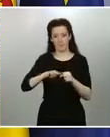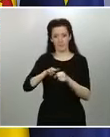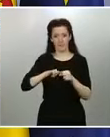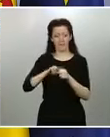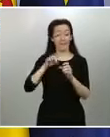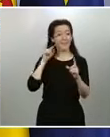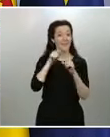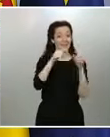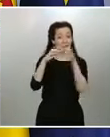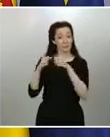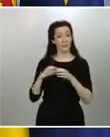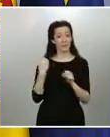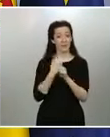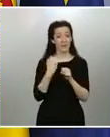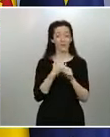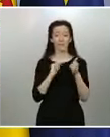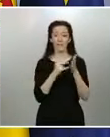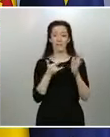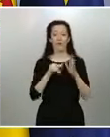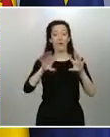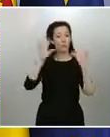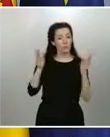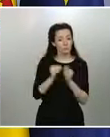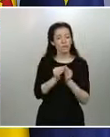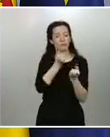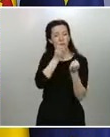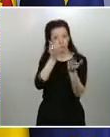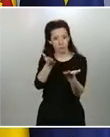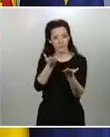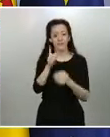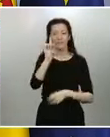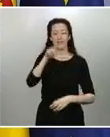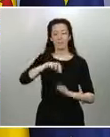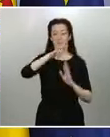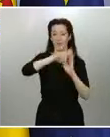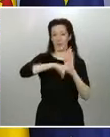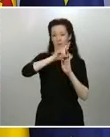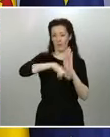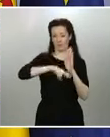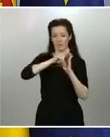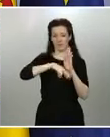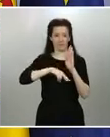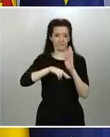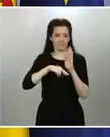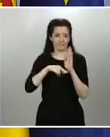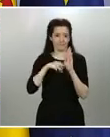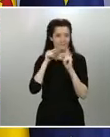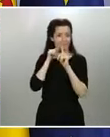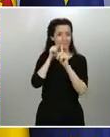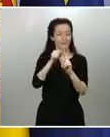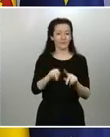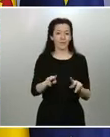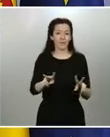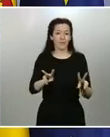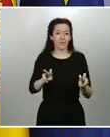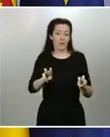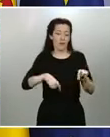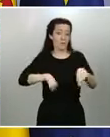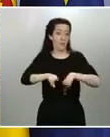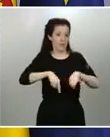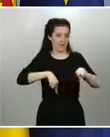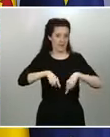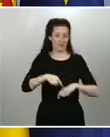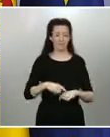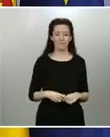y las regulaciones normativas a emprender en la transición hacia esa nueva movilidad ayer aprobamos